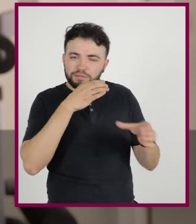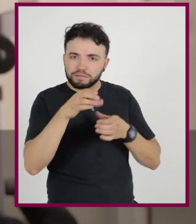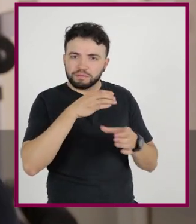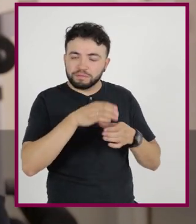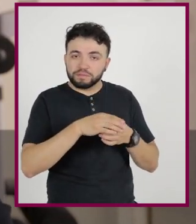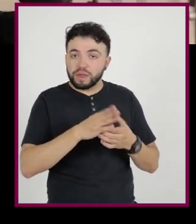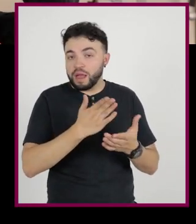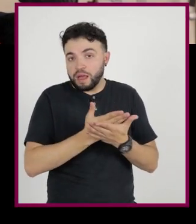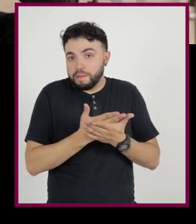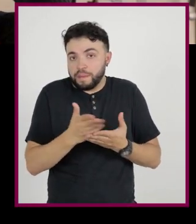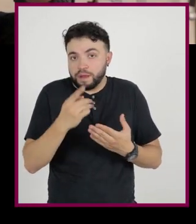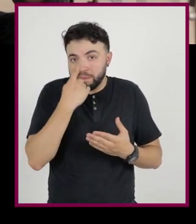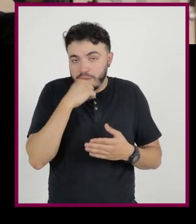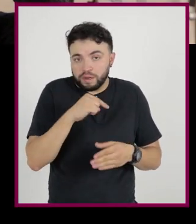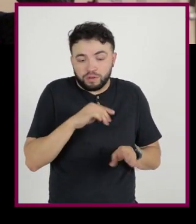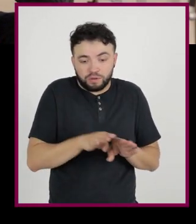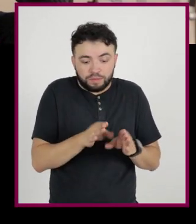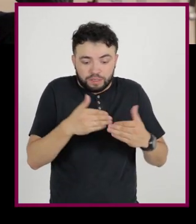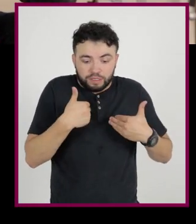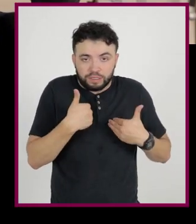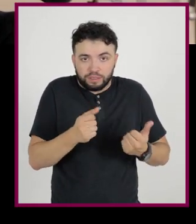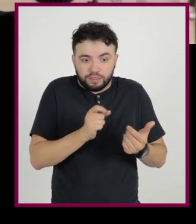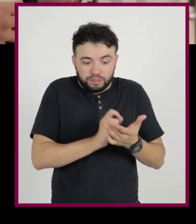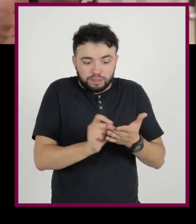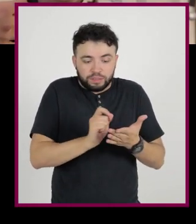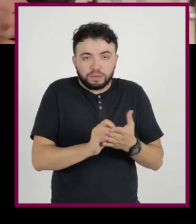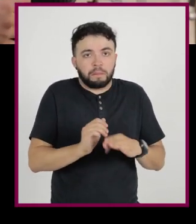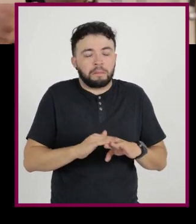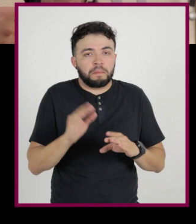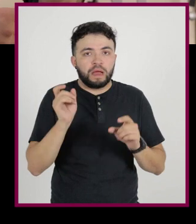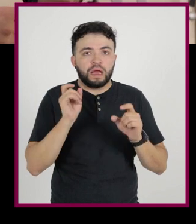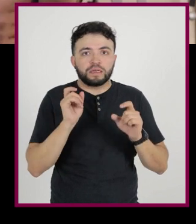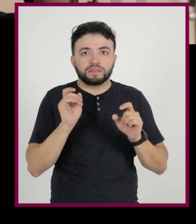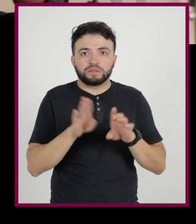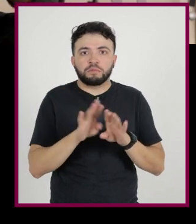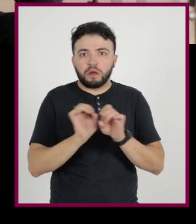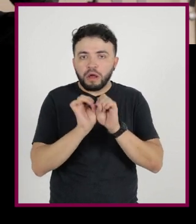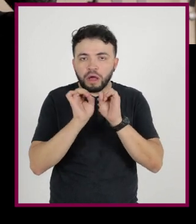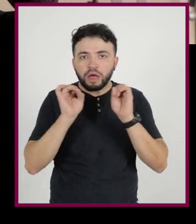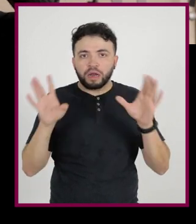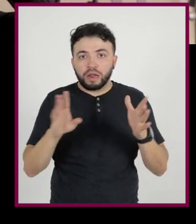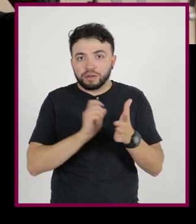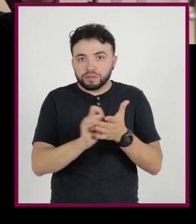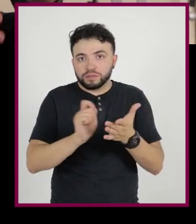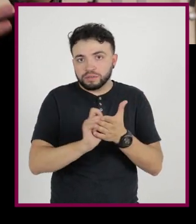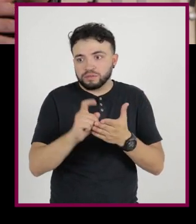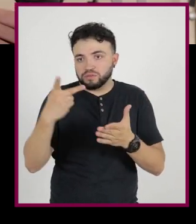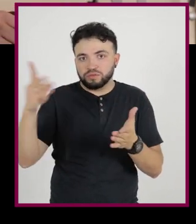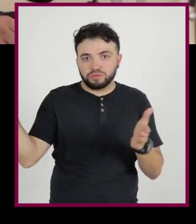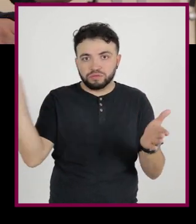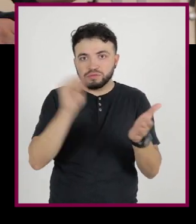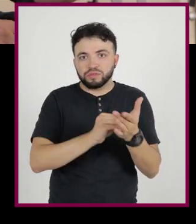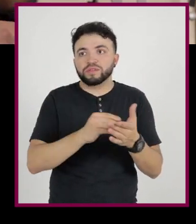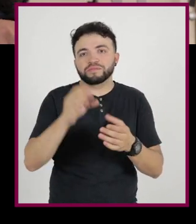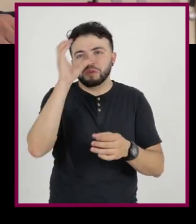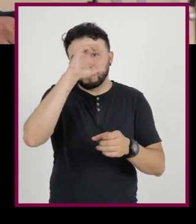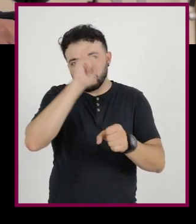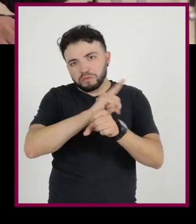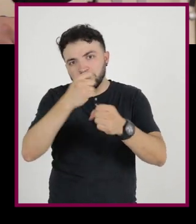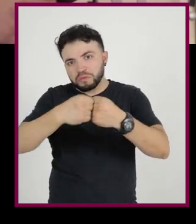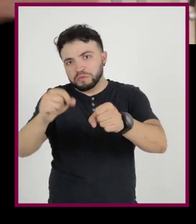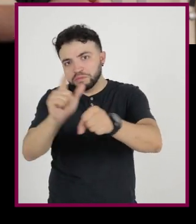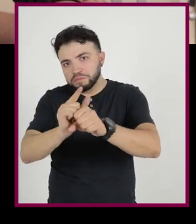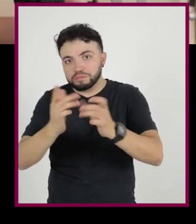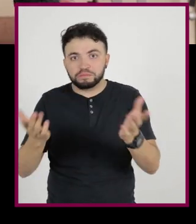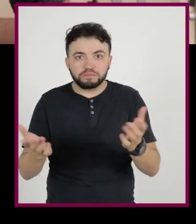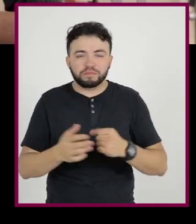Y además, al analizar un texto podemos tener más claridad sobre lo escrito y su aportación, tanto literaria como a la